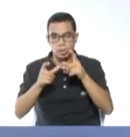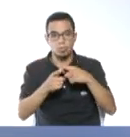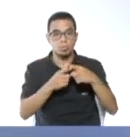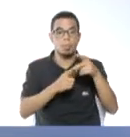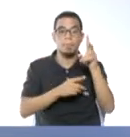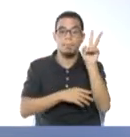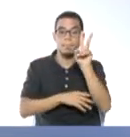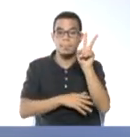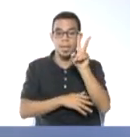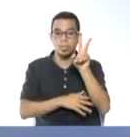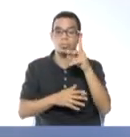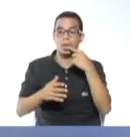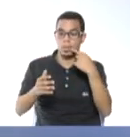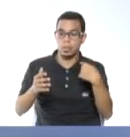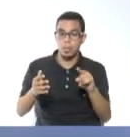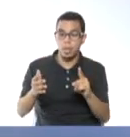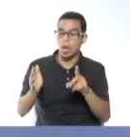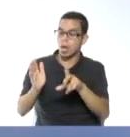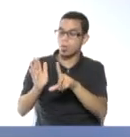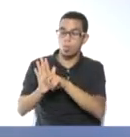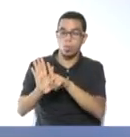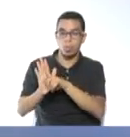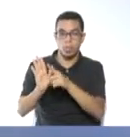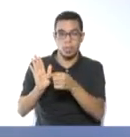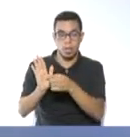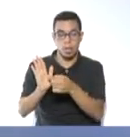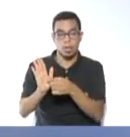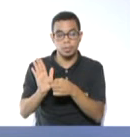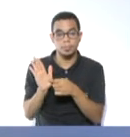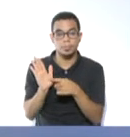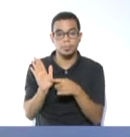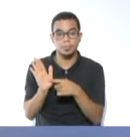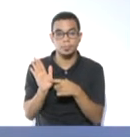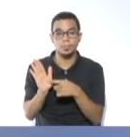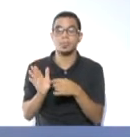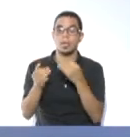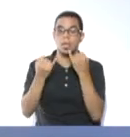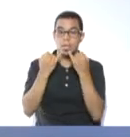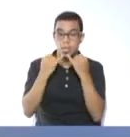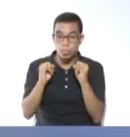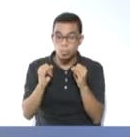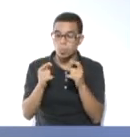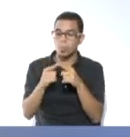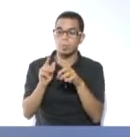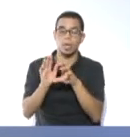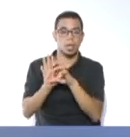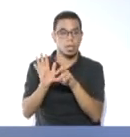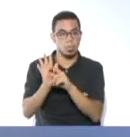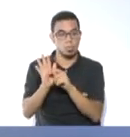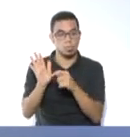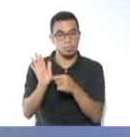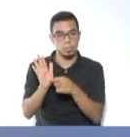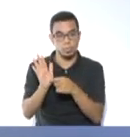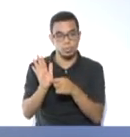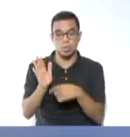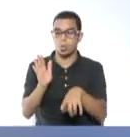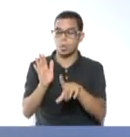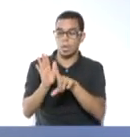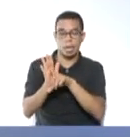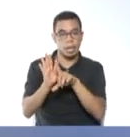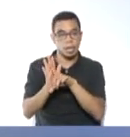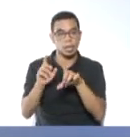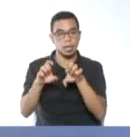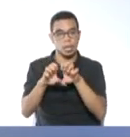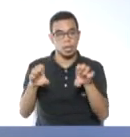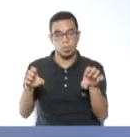un marco jurídico, un ley RIMAY, una ley especial de idioma, una constitución, una ley orgánica de educación